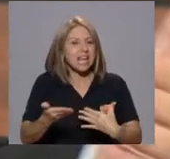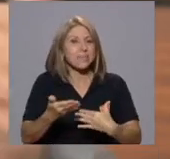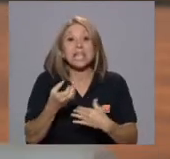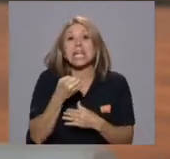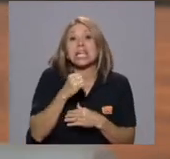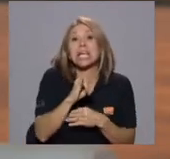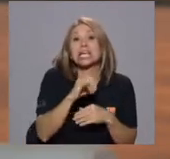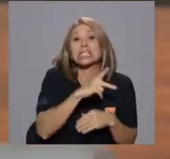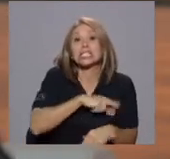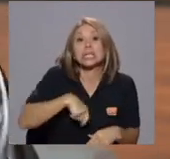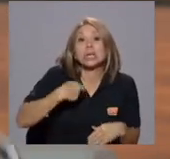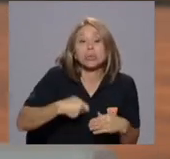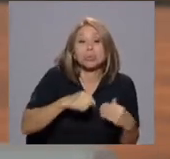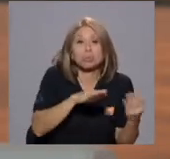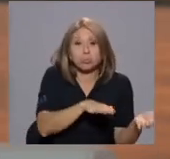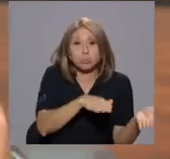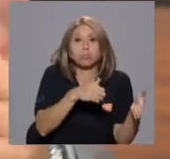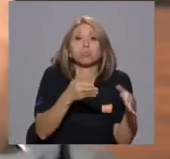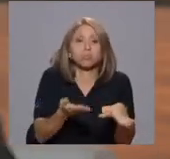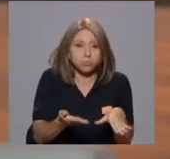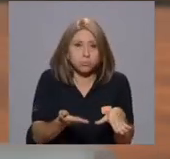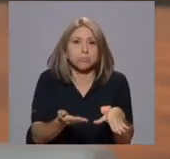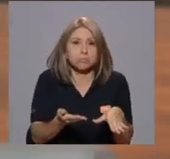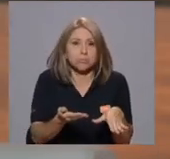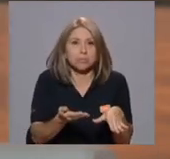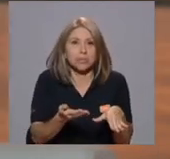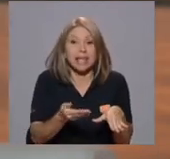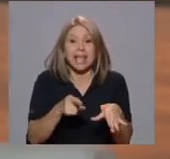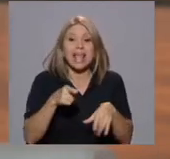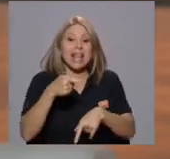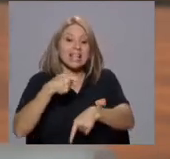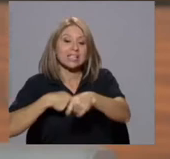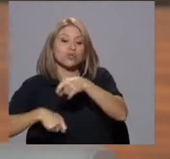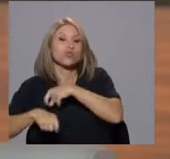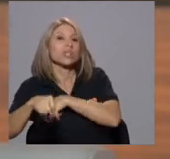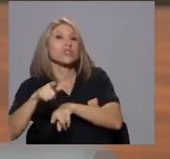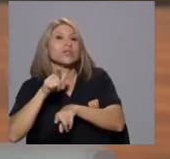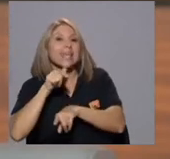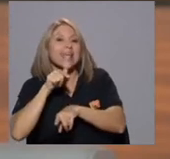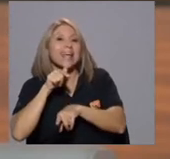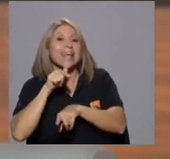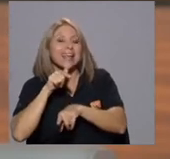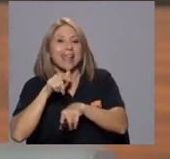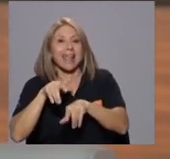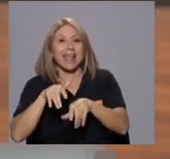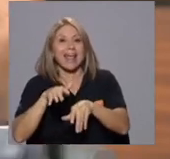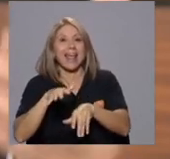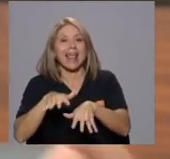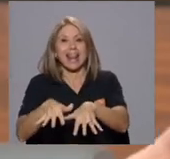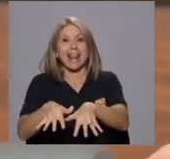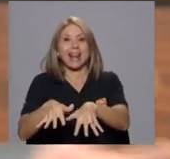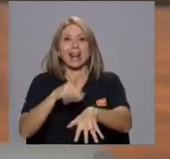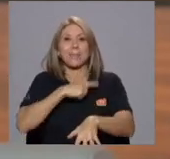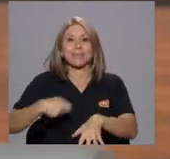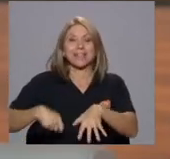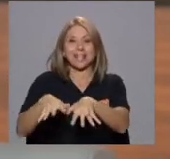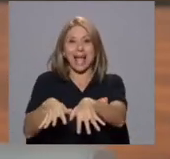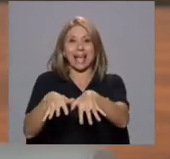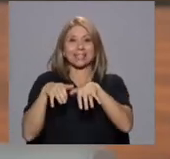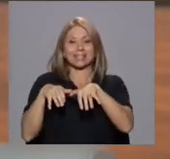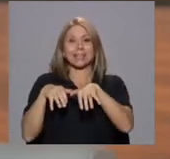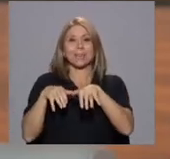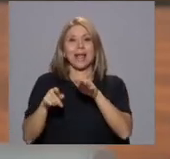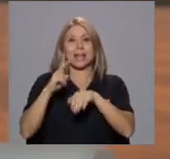o establece que en caso de muerte, el presidente que sustituye es el de la Asamblea Nacional o Asamblea Legislativa,